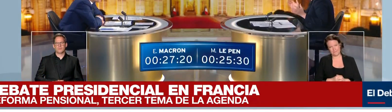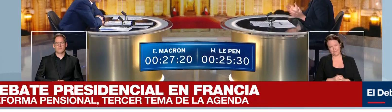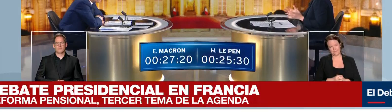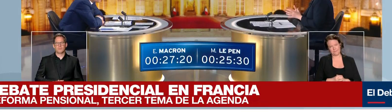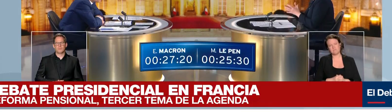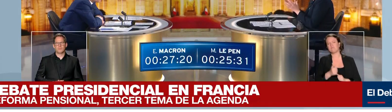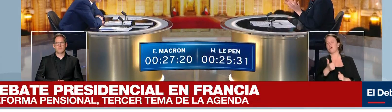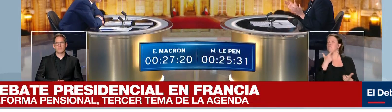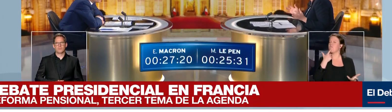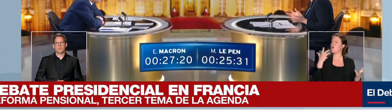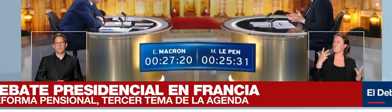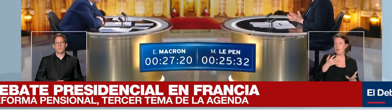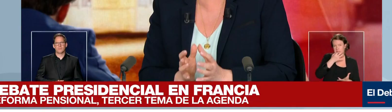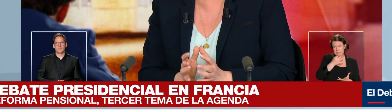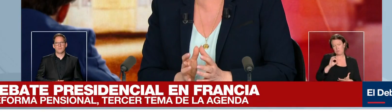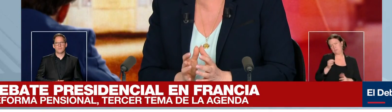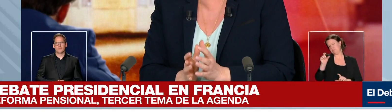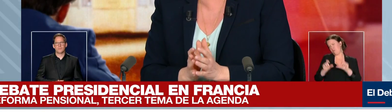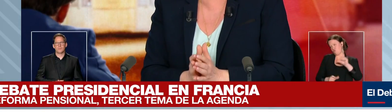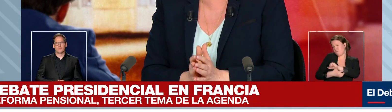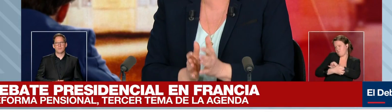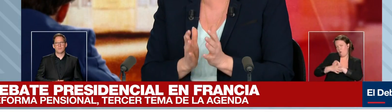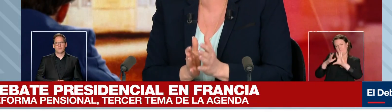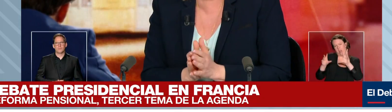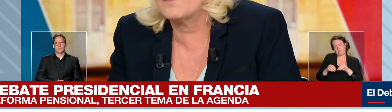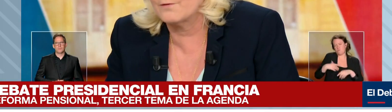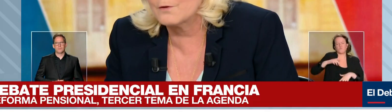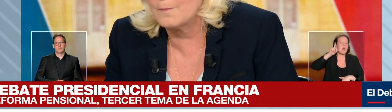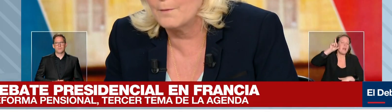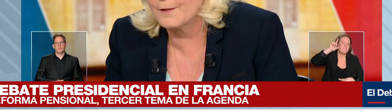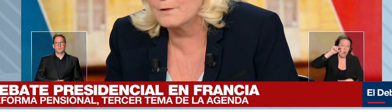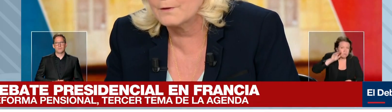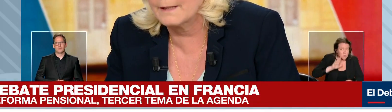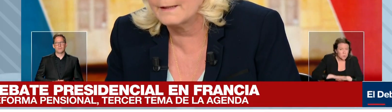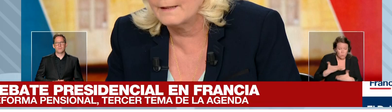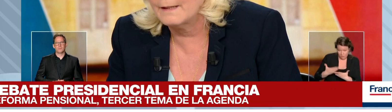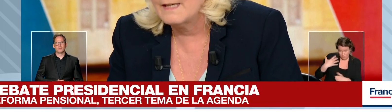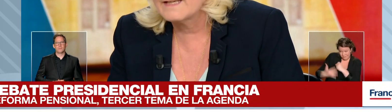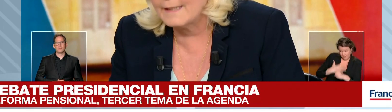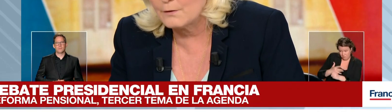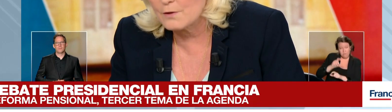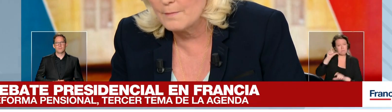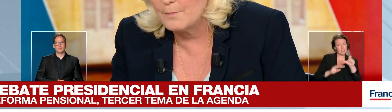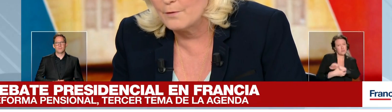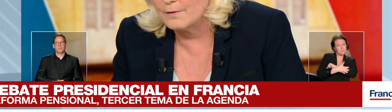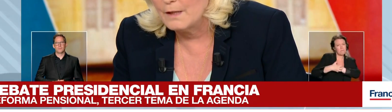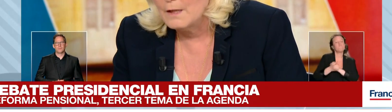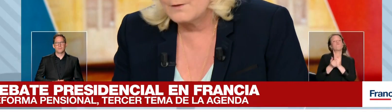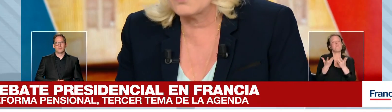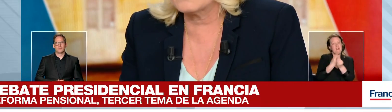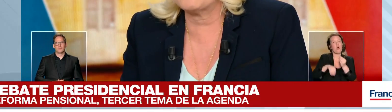Usted nos explica que hizo muchos esfuerzos por los más modestos, pero lo que yo veo es que hay más 400.000 pobres